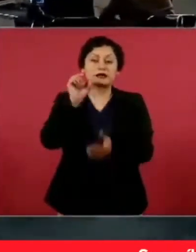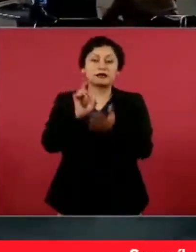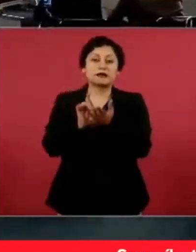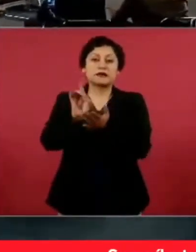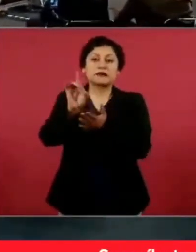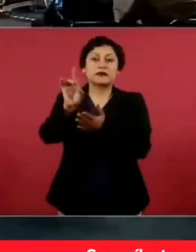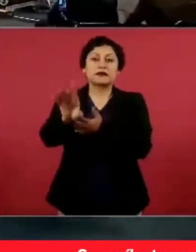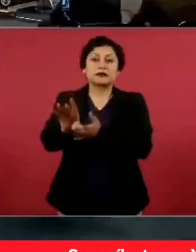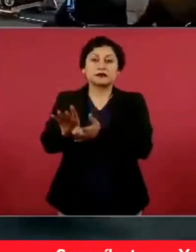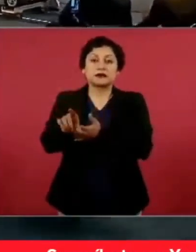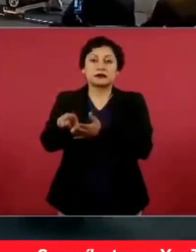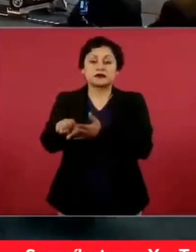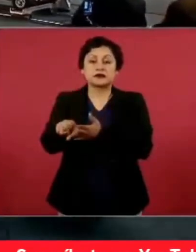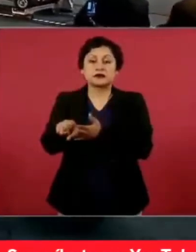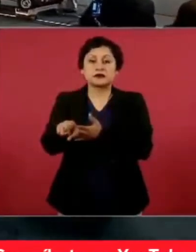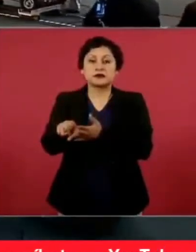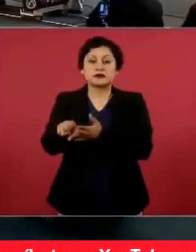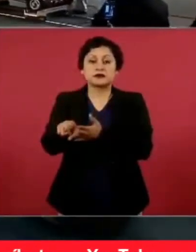Sí.